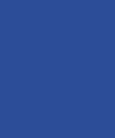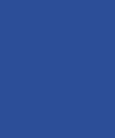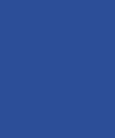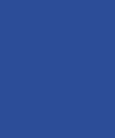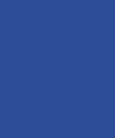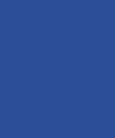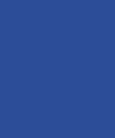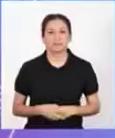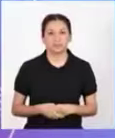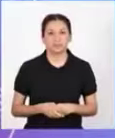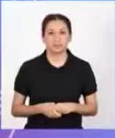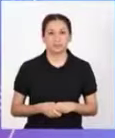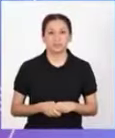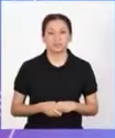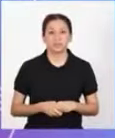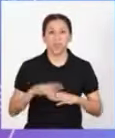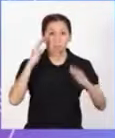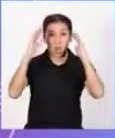del INDESI.